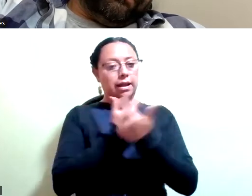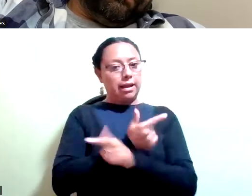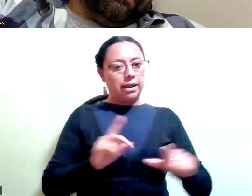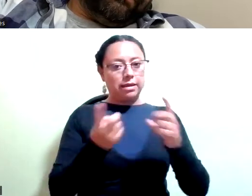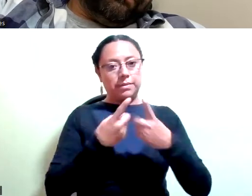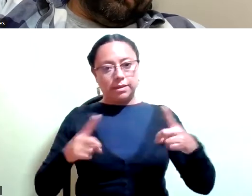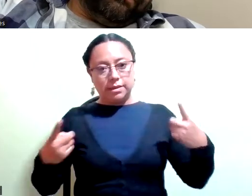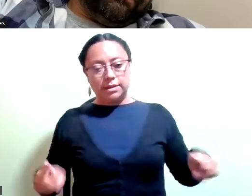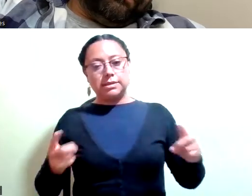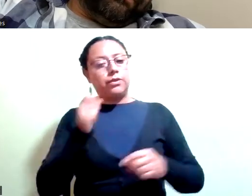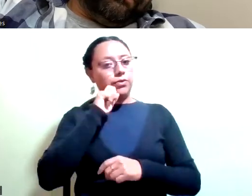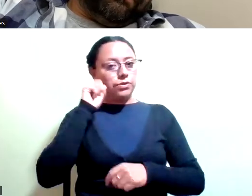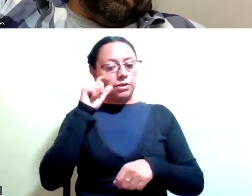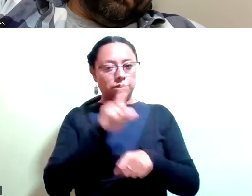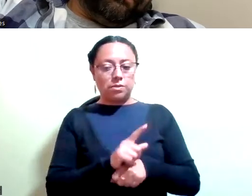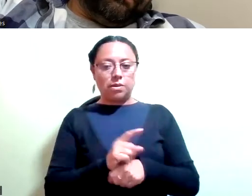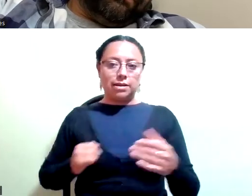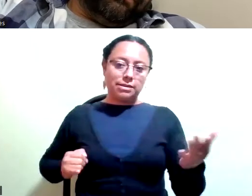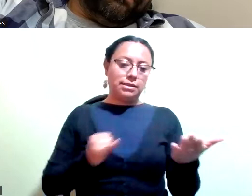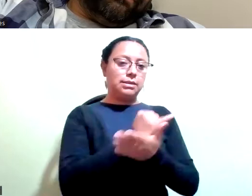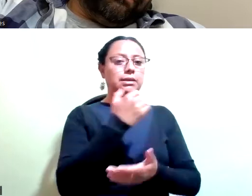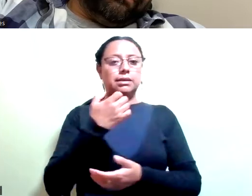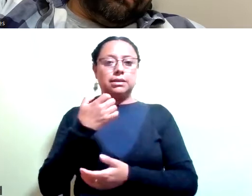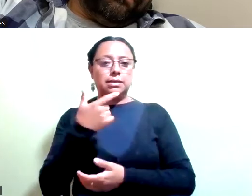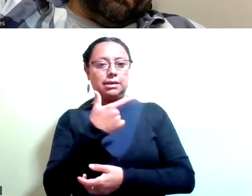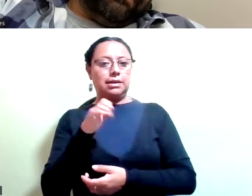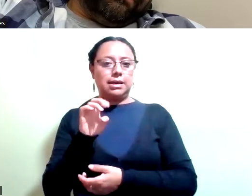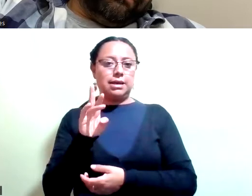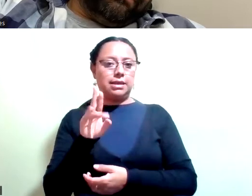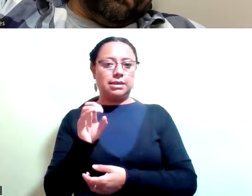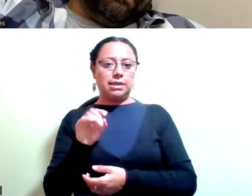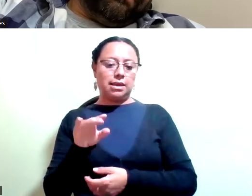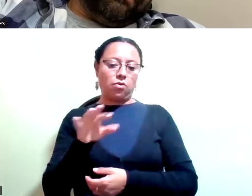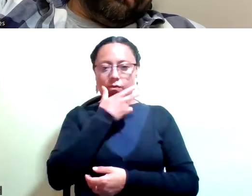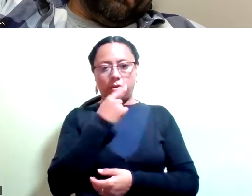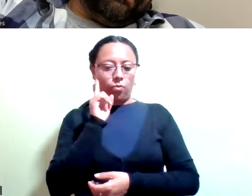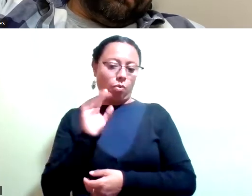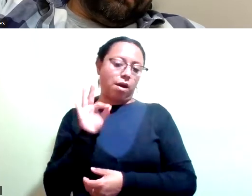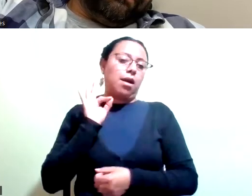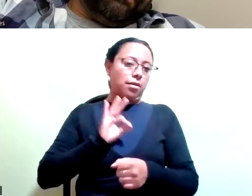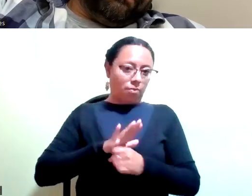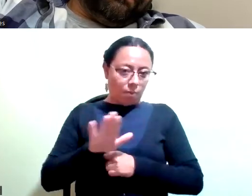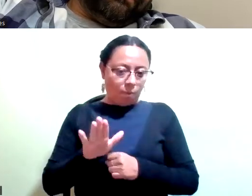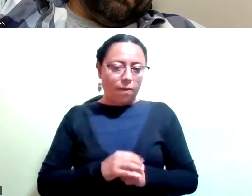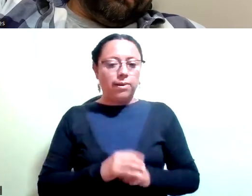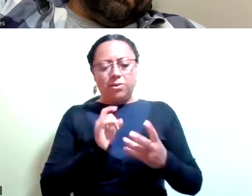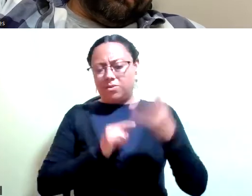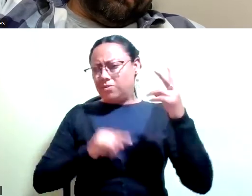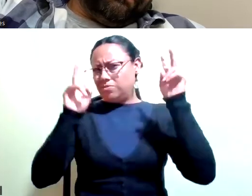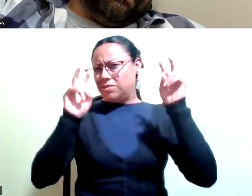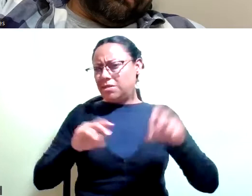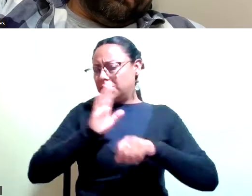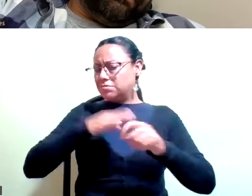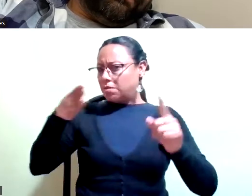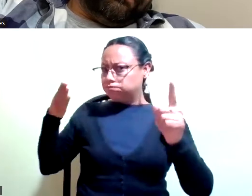la autodeterminación del género y demás aspectos que puedan, digamos, ya ser mucho más específicos. Entonces, la ley debe ser, como